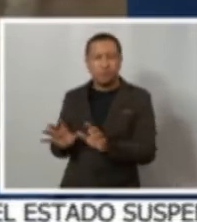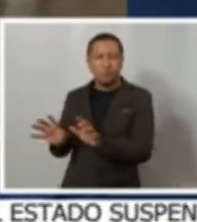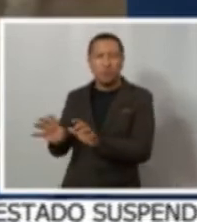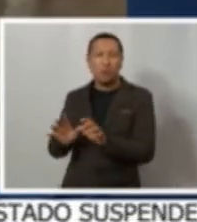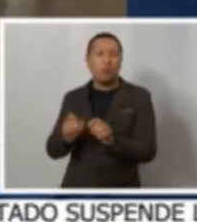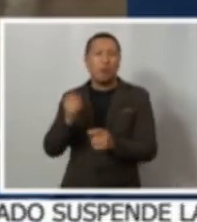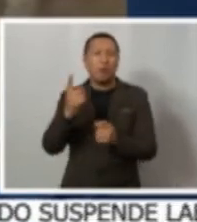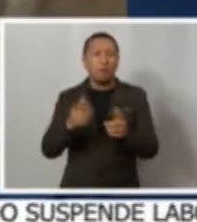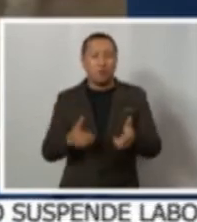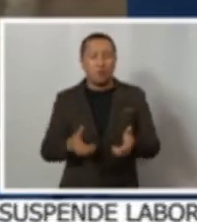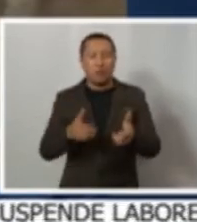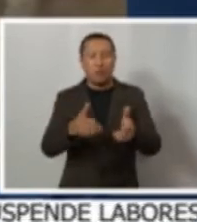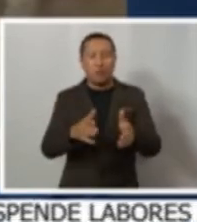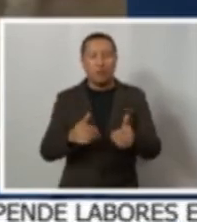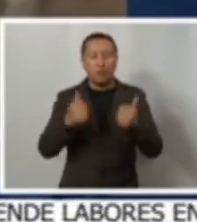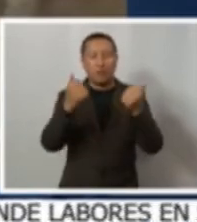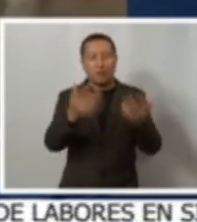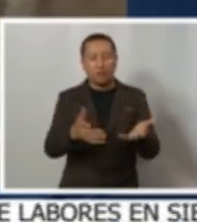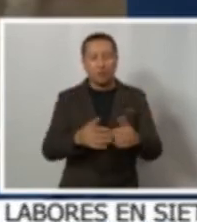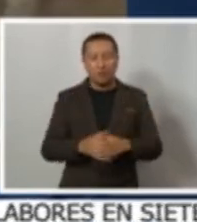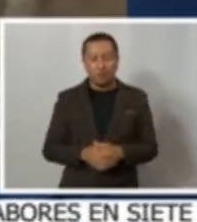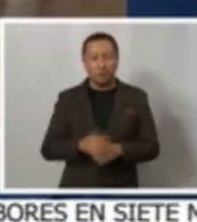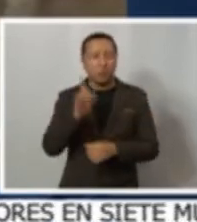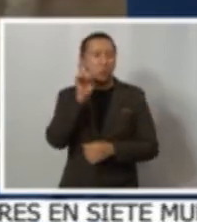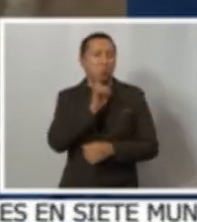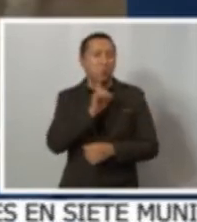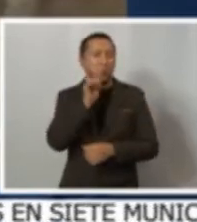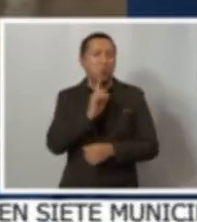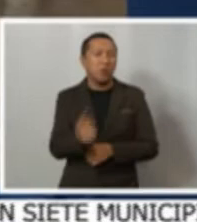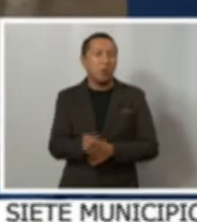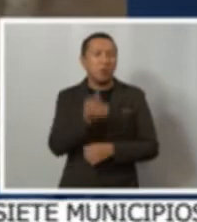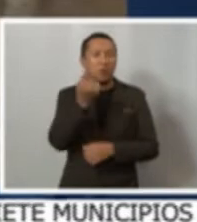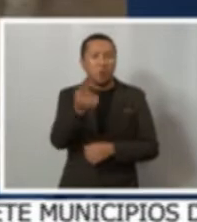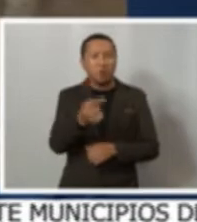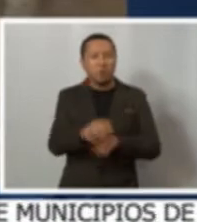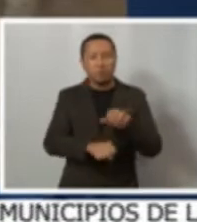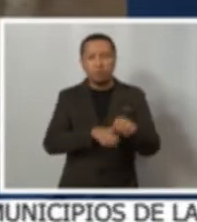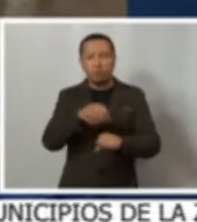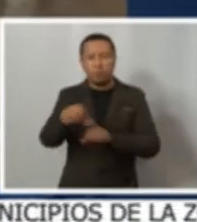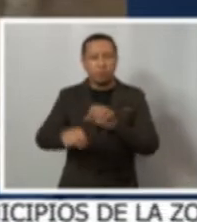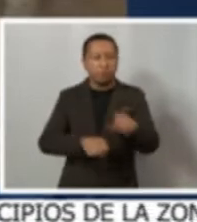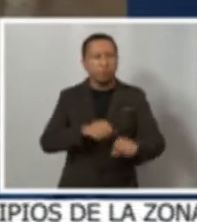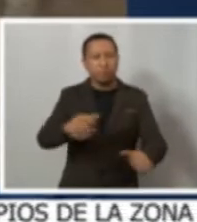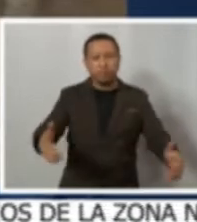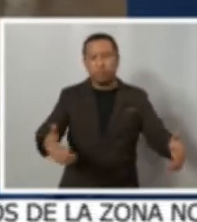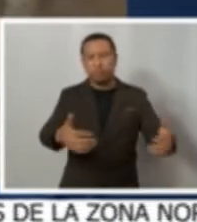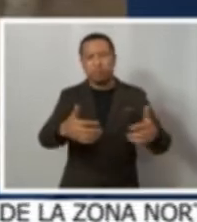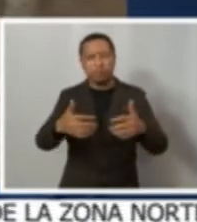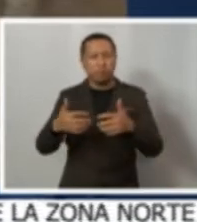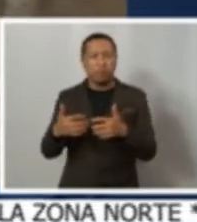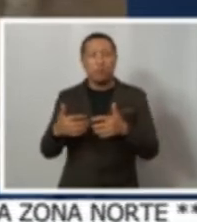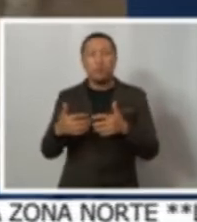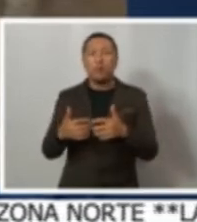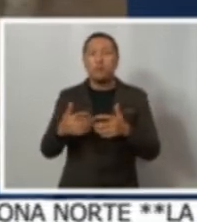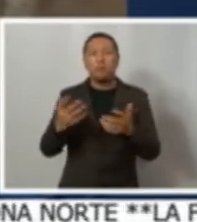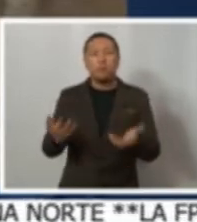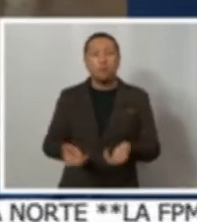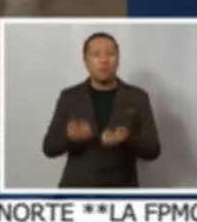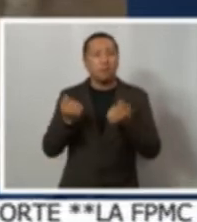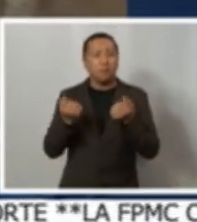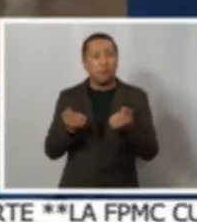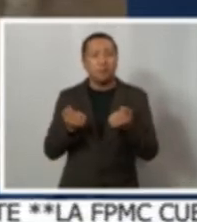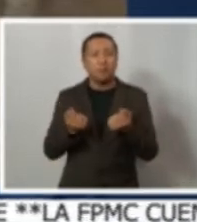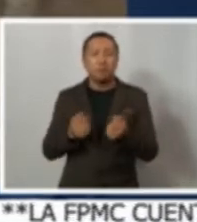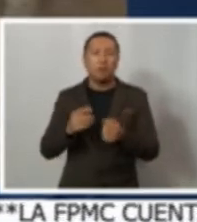pues están en la calle. Una rescatista les dio alojamiento a todos estos caninos que se encontraban en la calle y